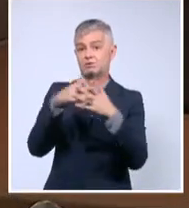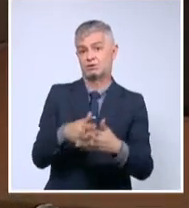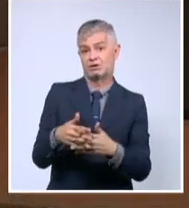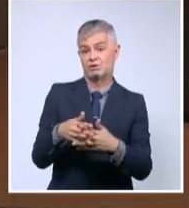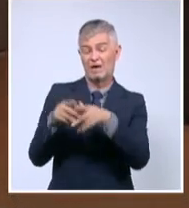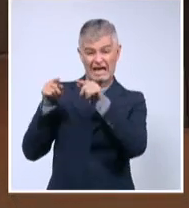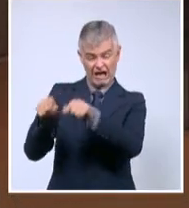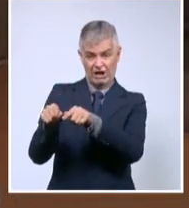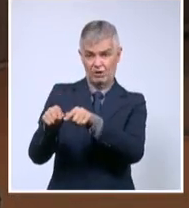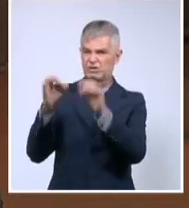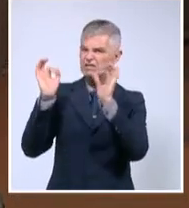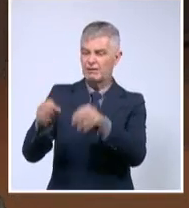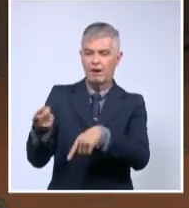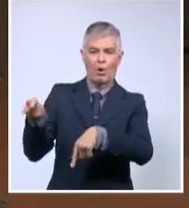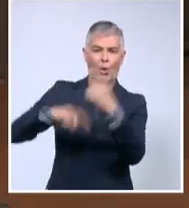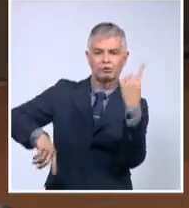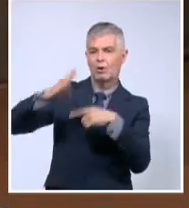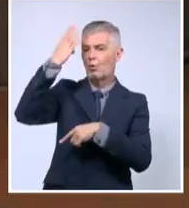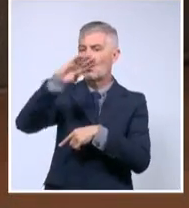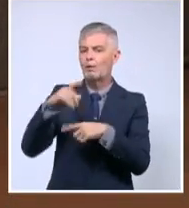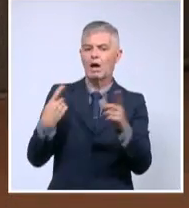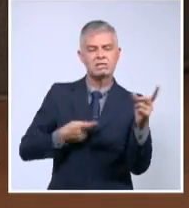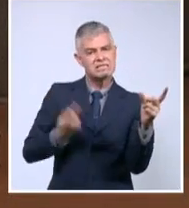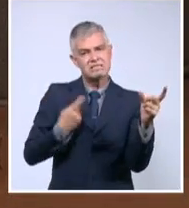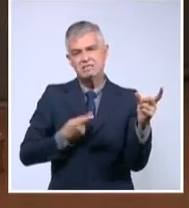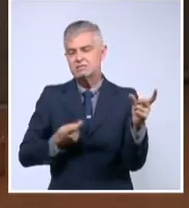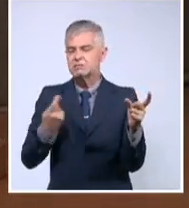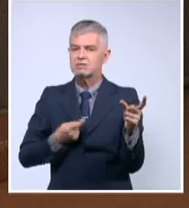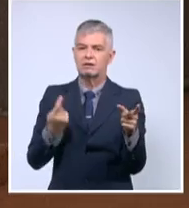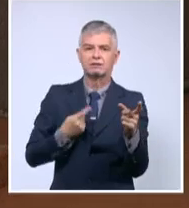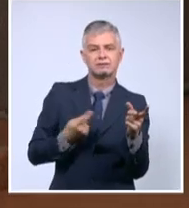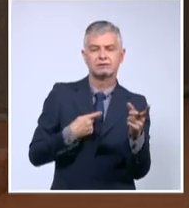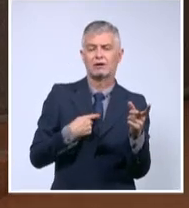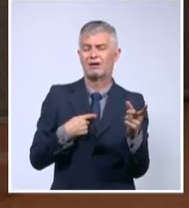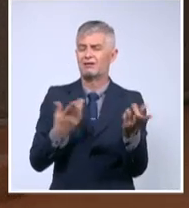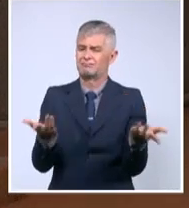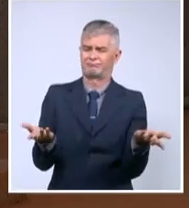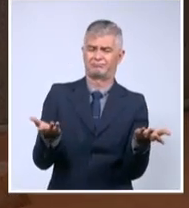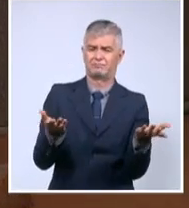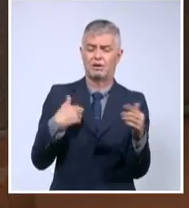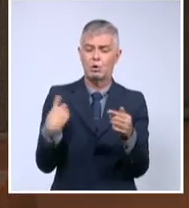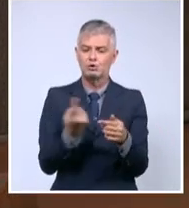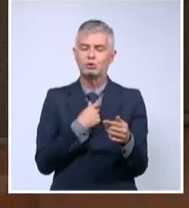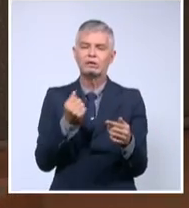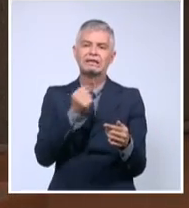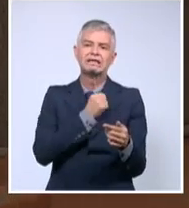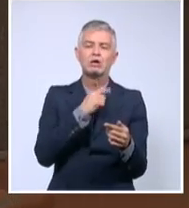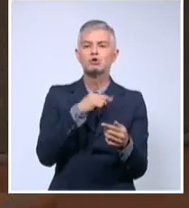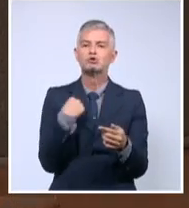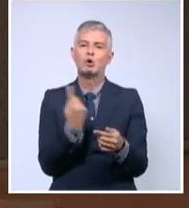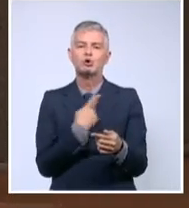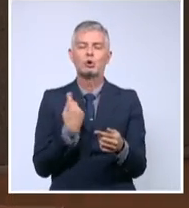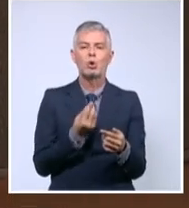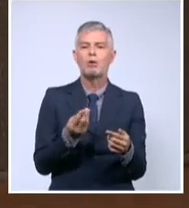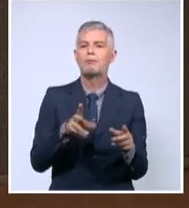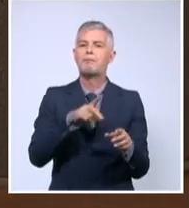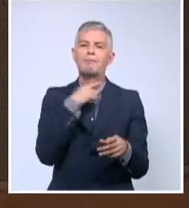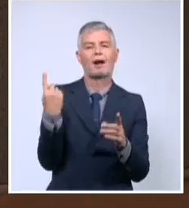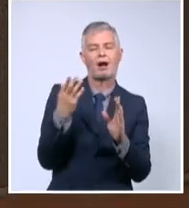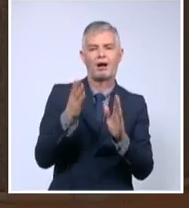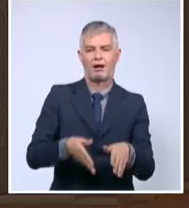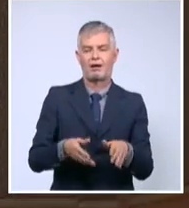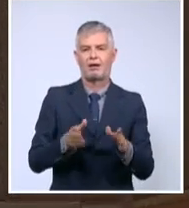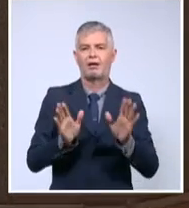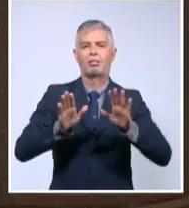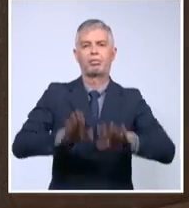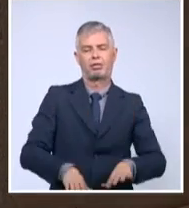desatado contra Cuba en este periodo una guerra sórdida con la absurda pretensión de ponernos de rodillas, de romper la resistencia de la